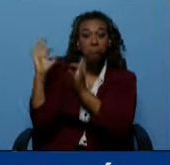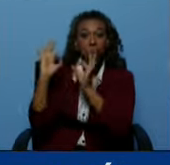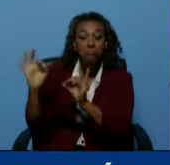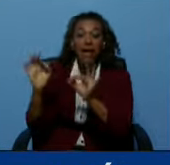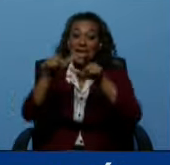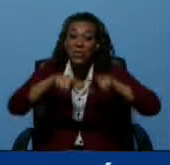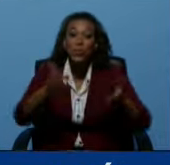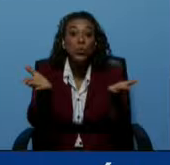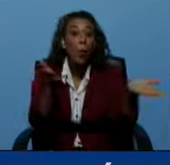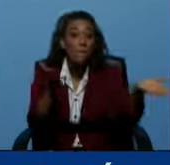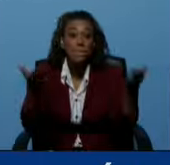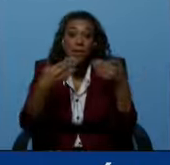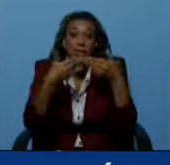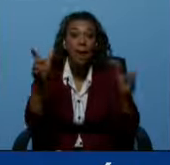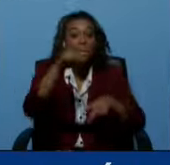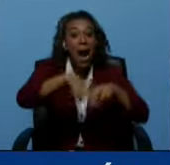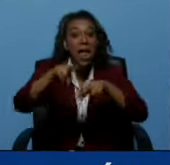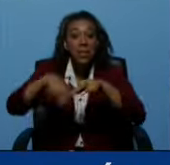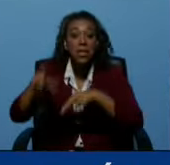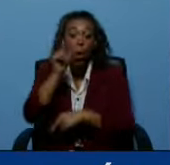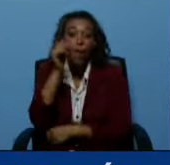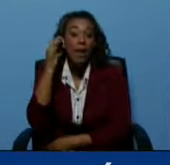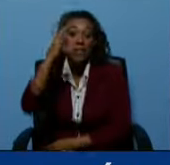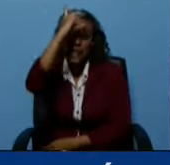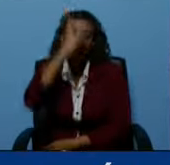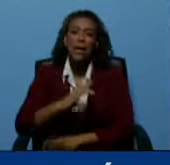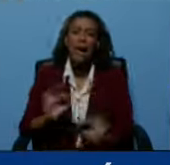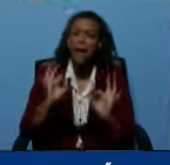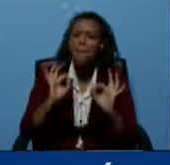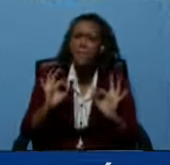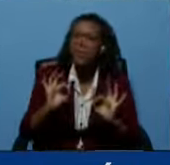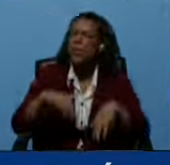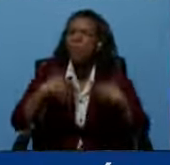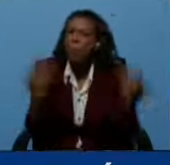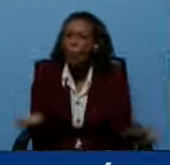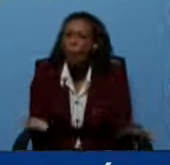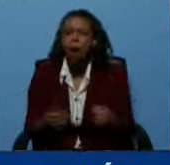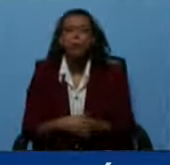este servicio para niños y niñas con condición especial. ¿Qué me dicen?